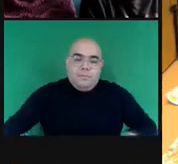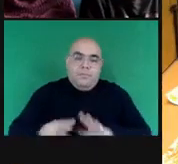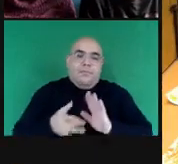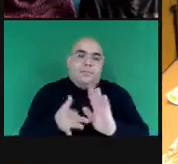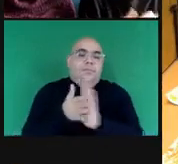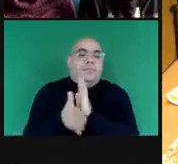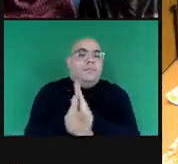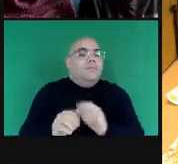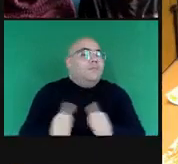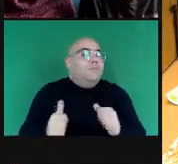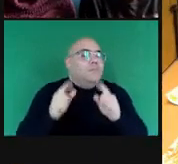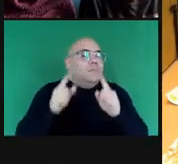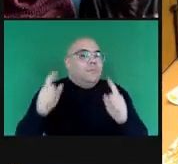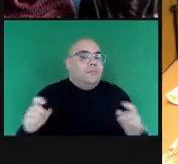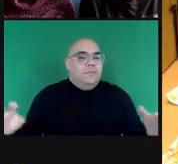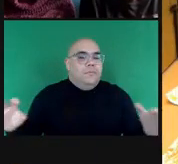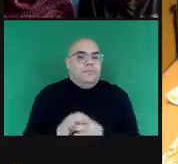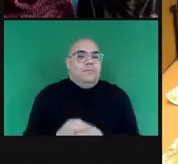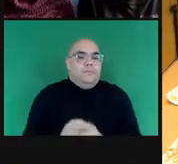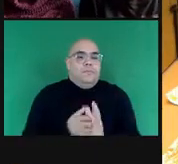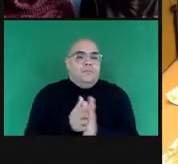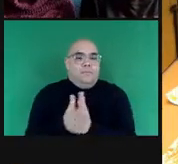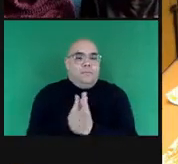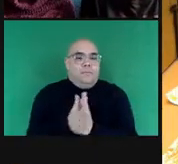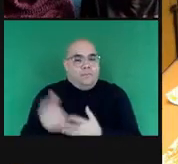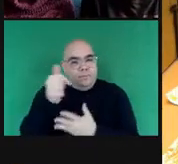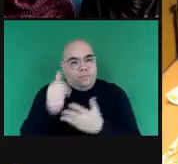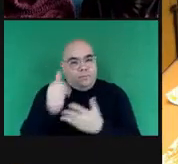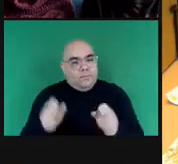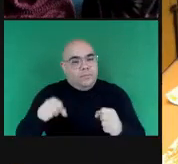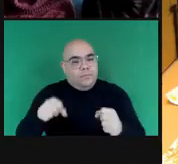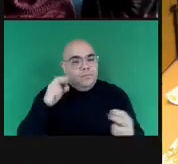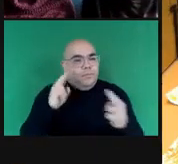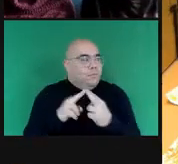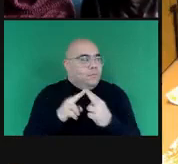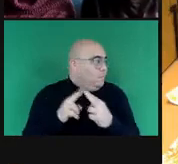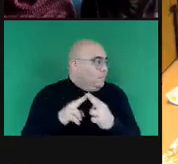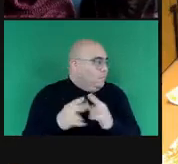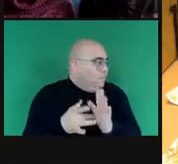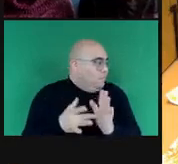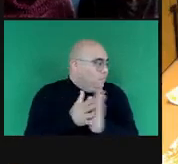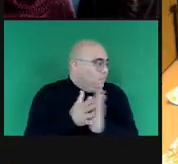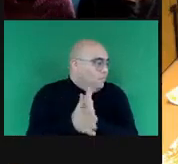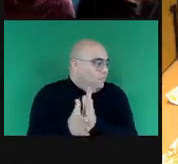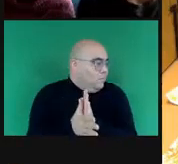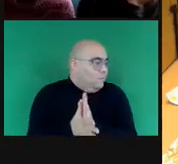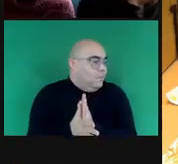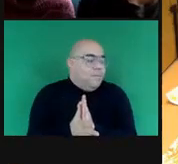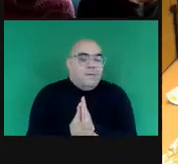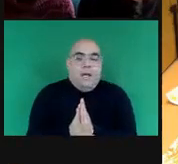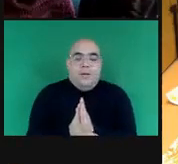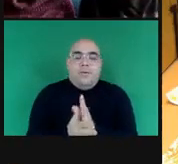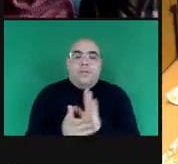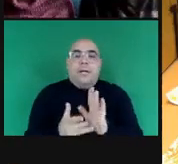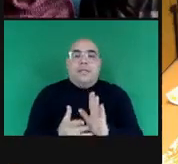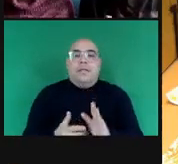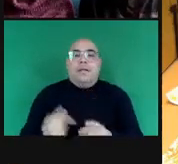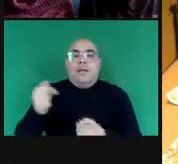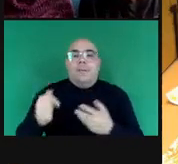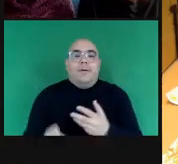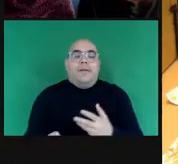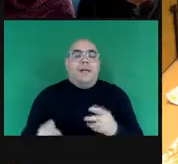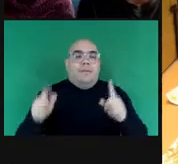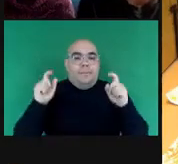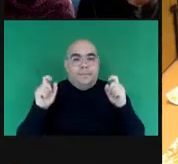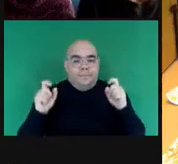través de diferentes alianzas hemos podido conocer y meternos en muchos barrios de Colombia. Entre ellos está